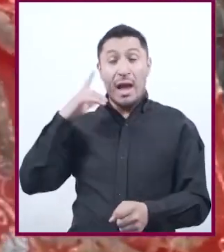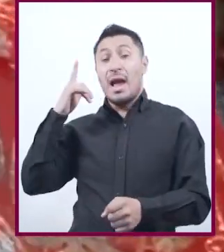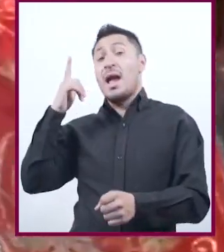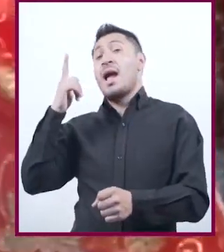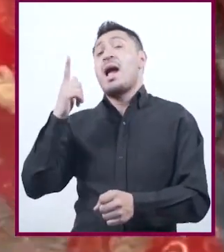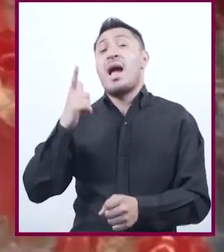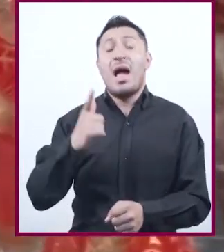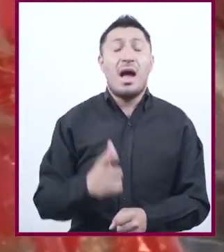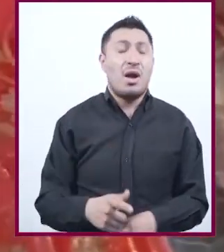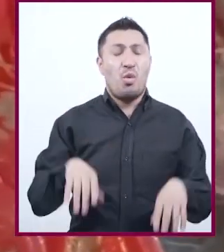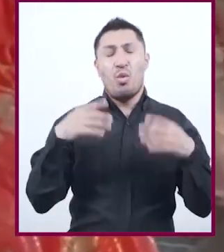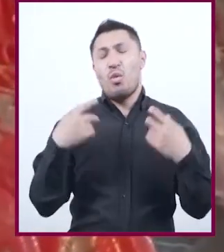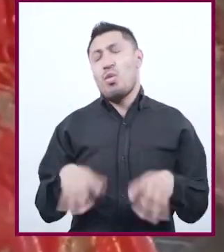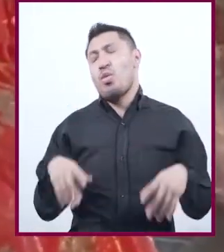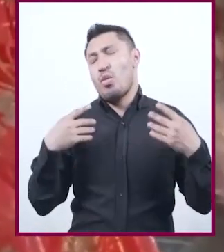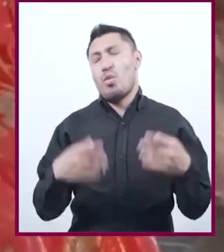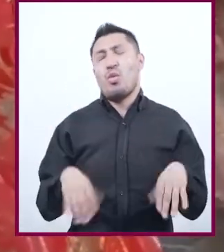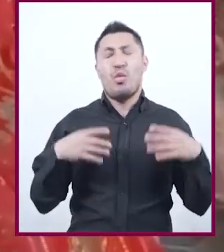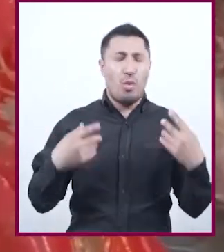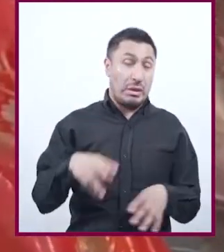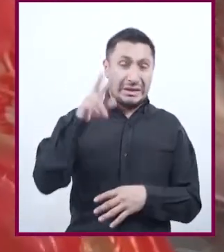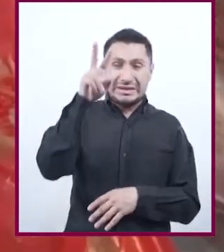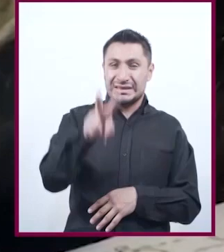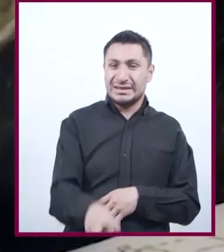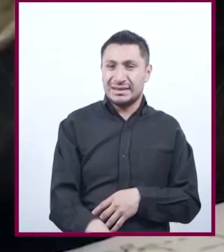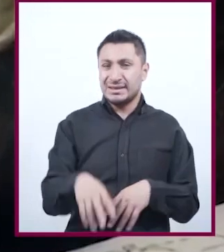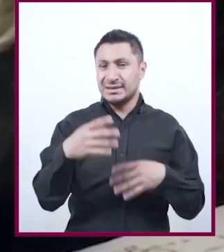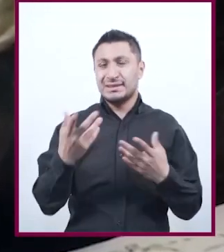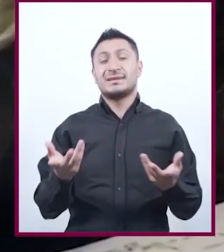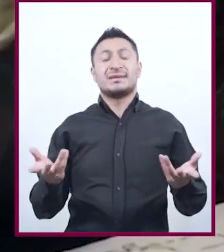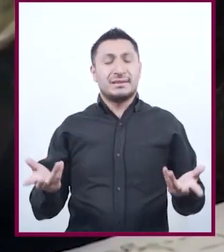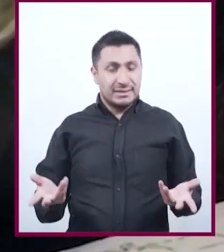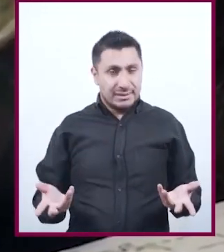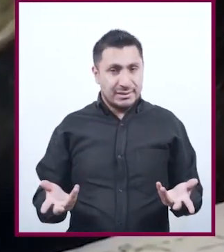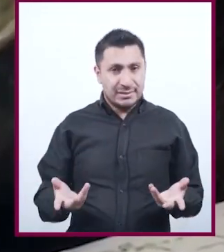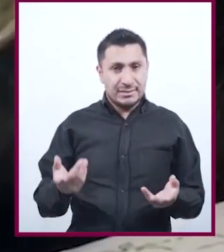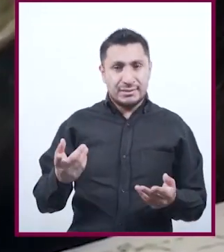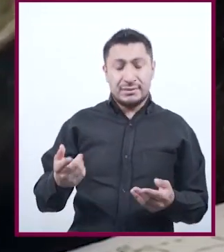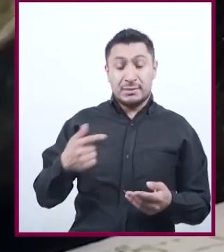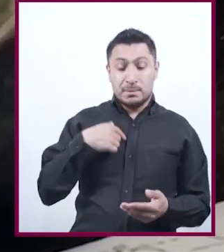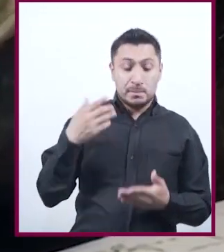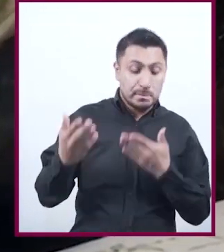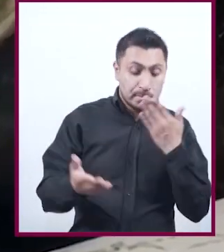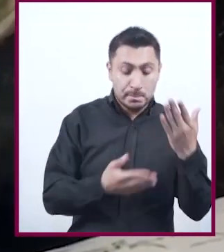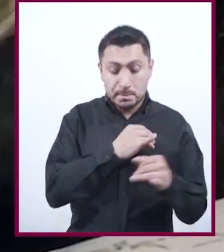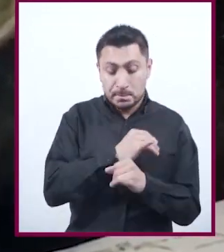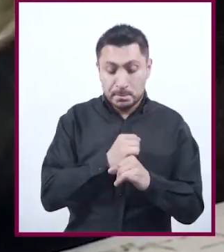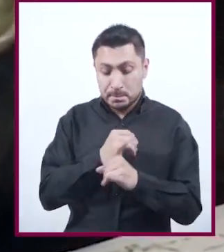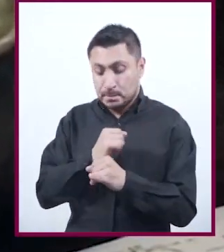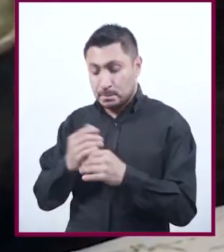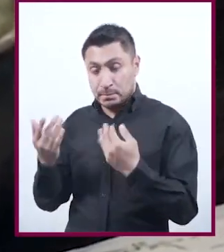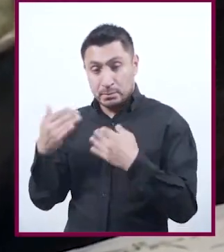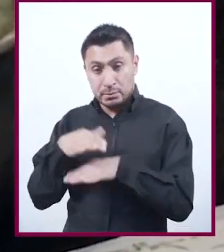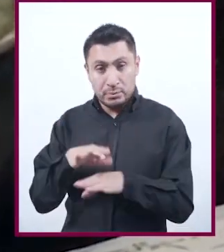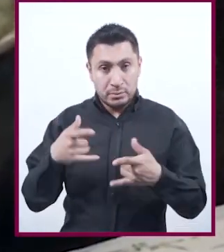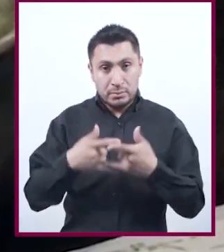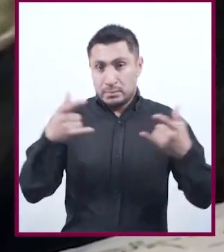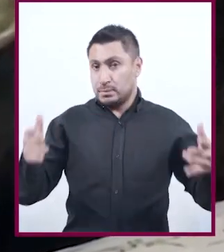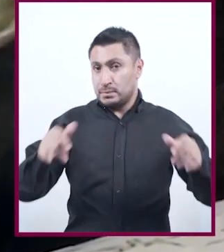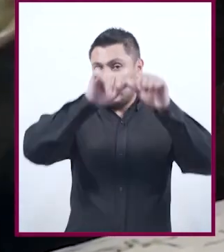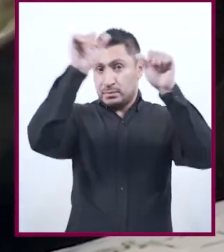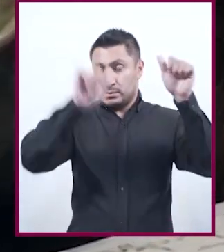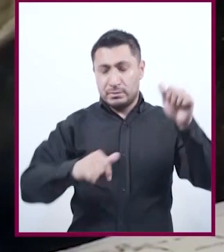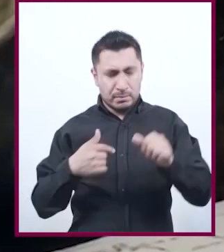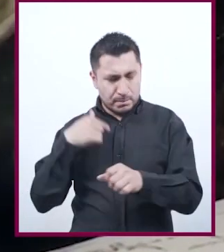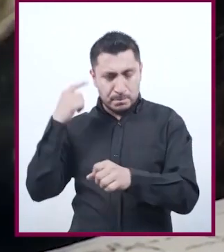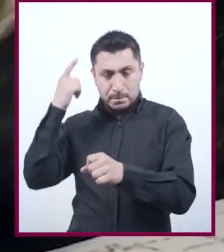el hecho de que a partir de mi estudio desde la perspectiva de la historia del arte, me di cuenta que quien desata